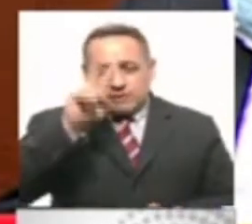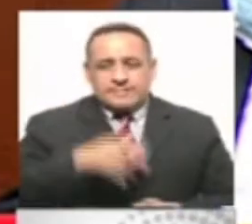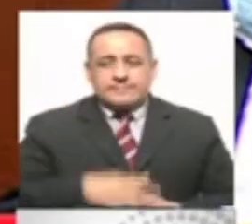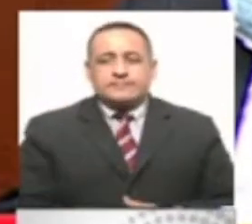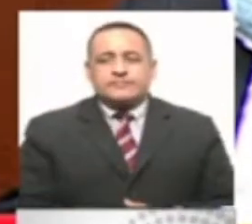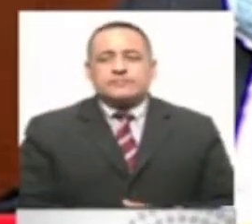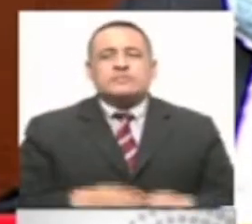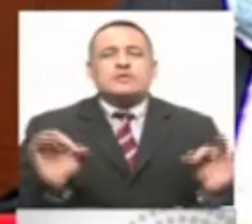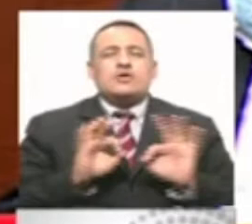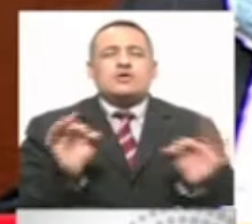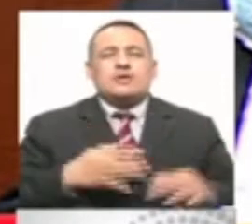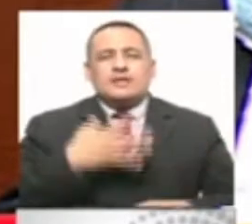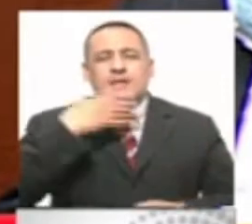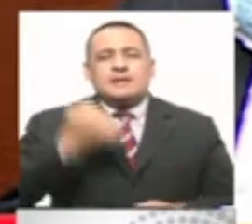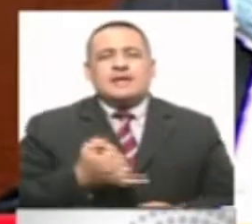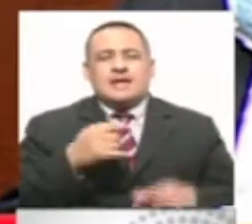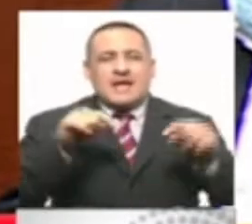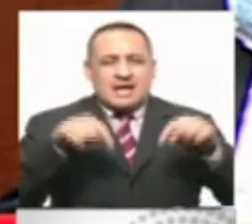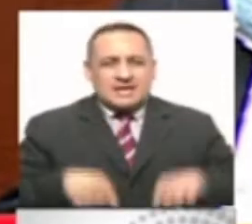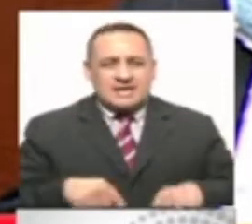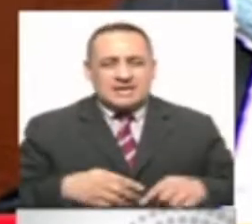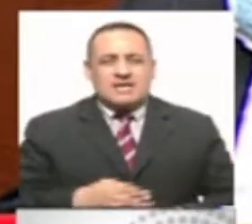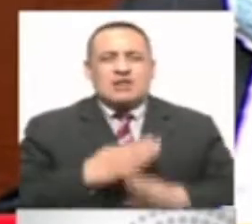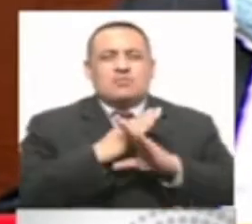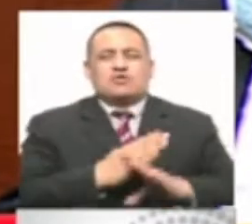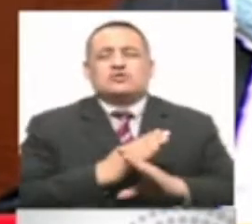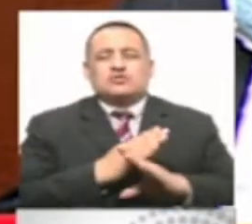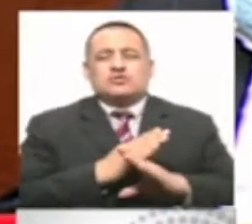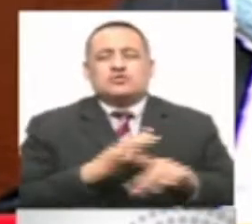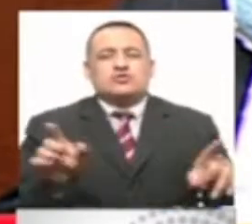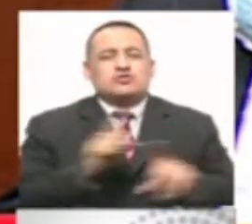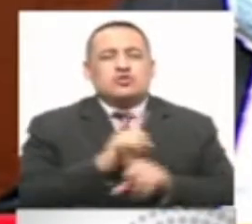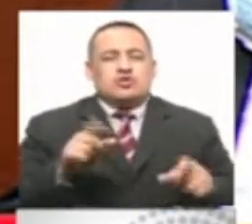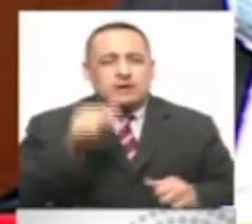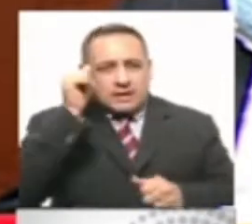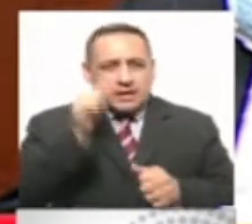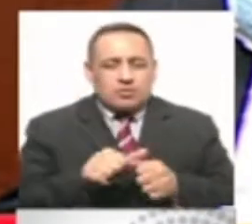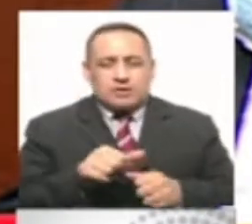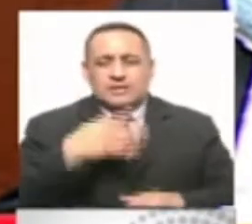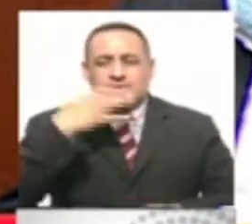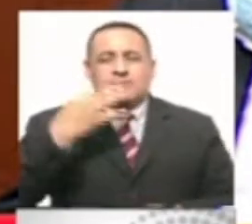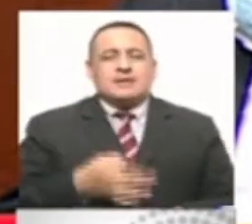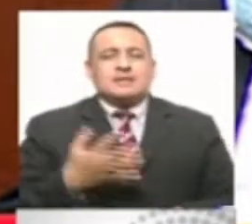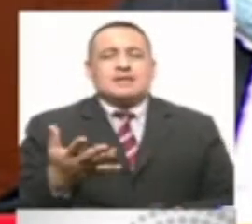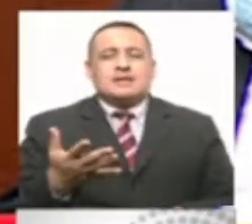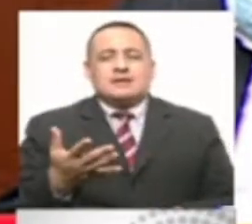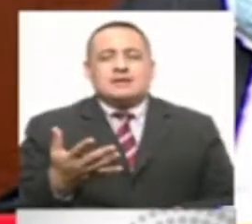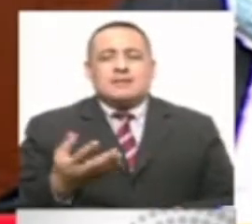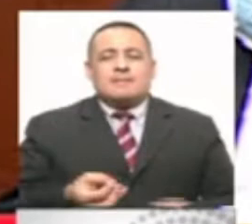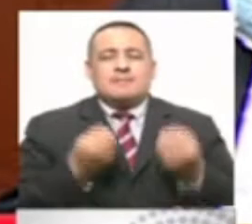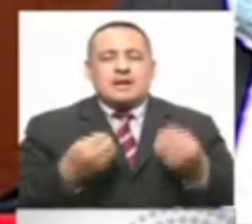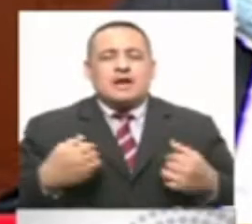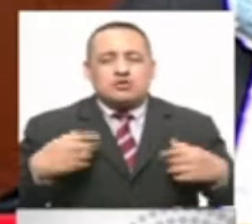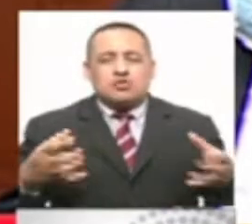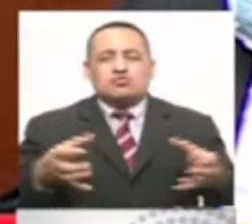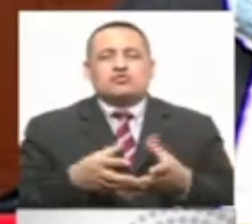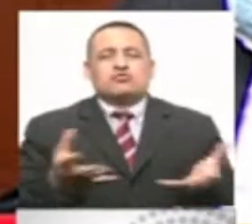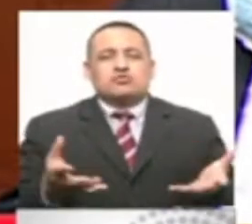¿O es que simplemente aquí la oposición no recuerda sinceramente para